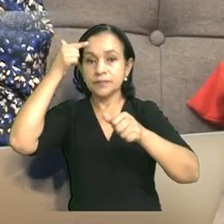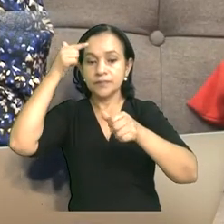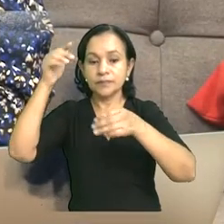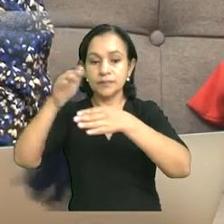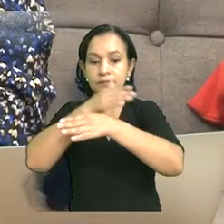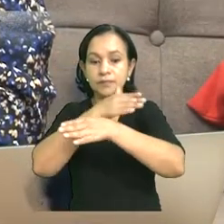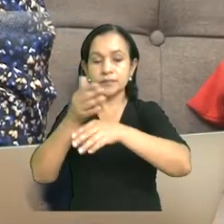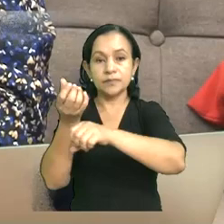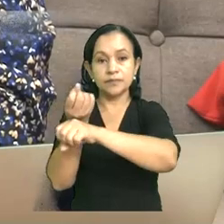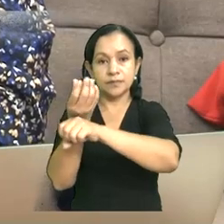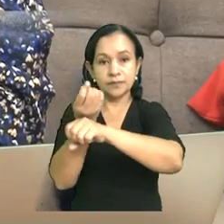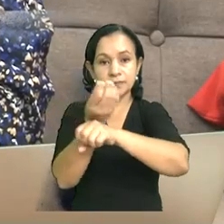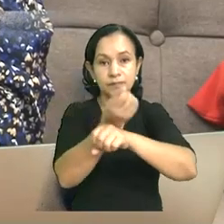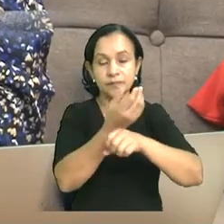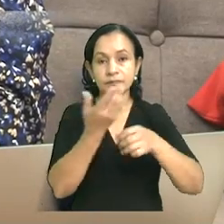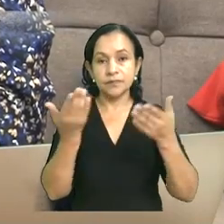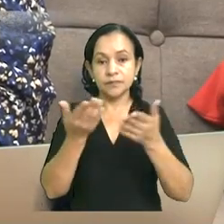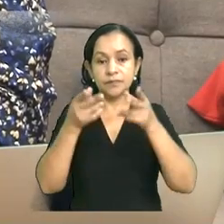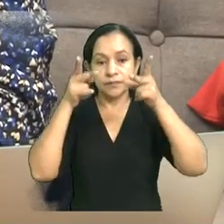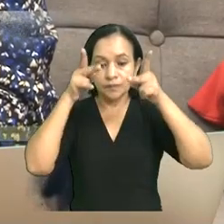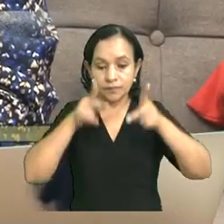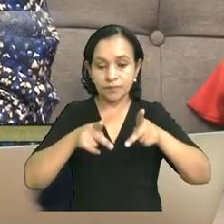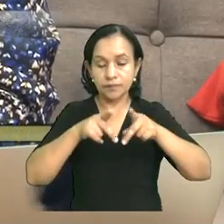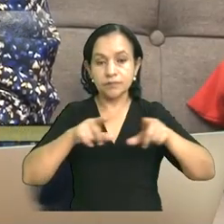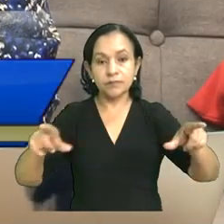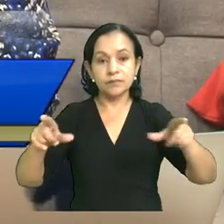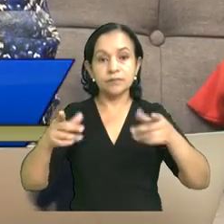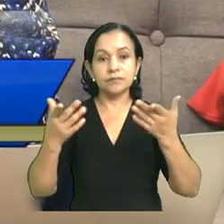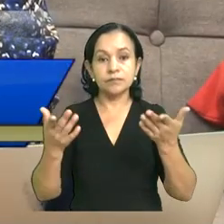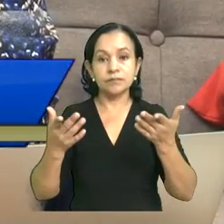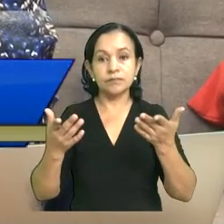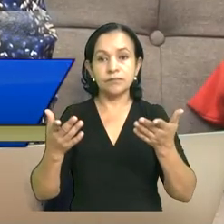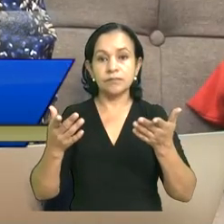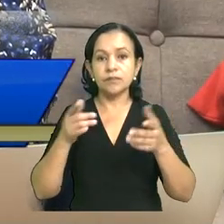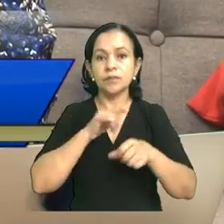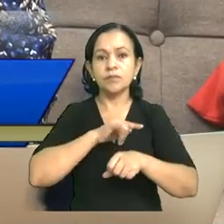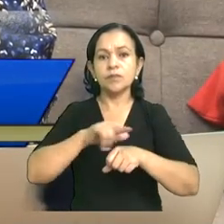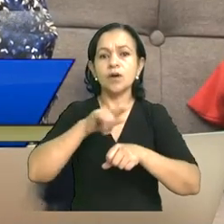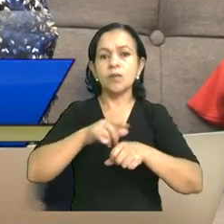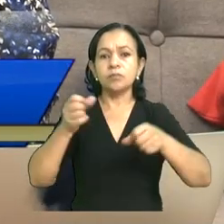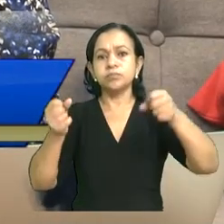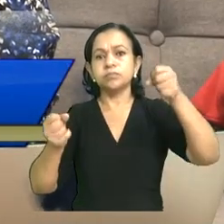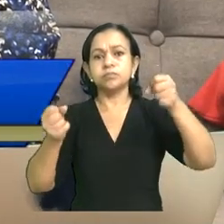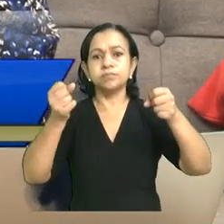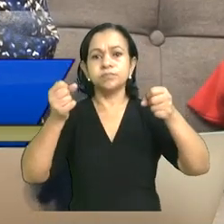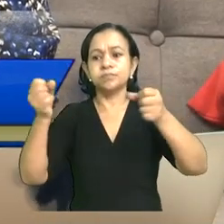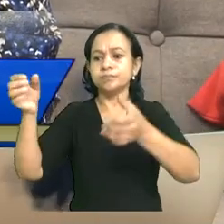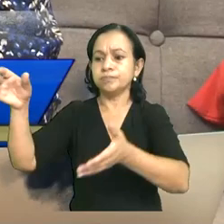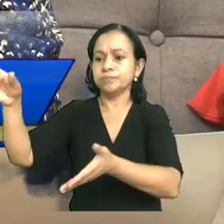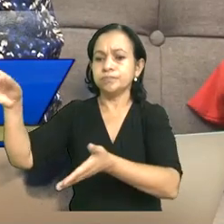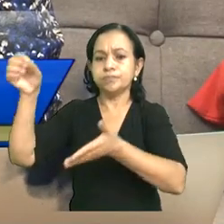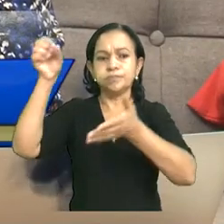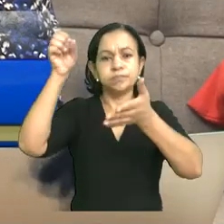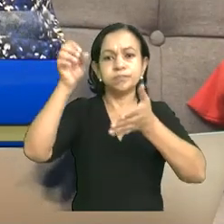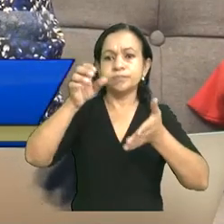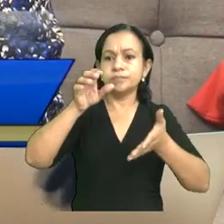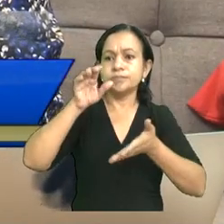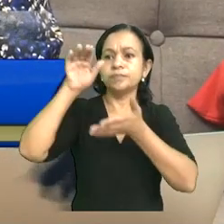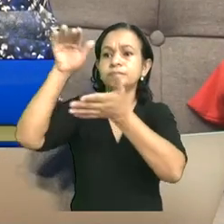tienen como un plan permanente de la recolección de la basura, pero antes se hace un